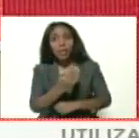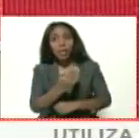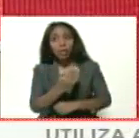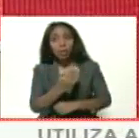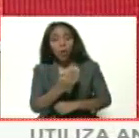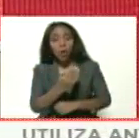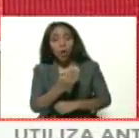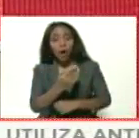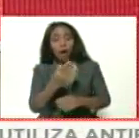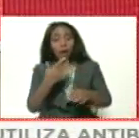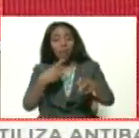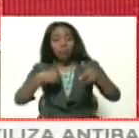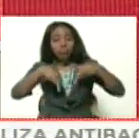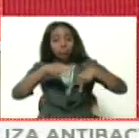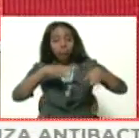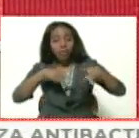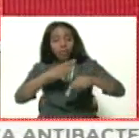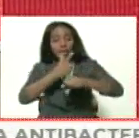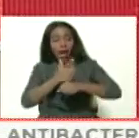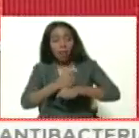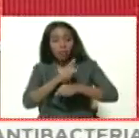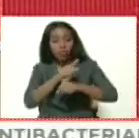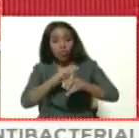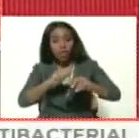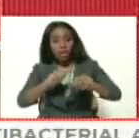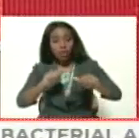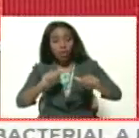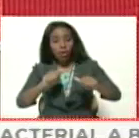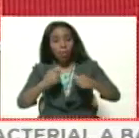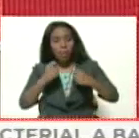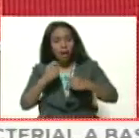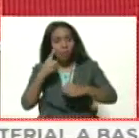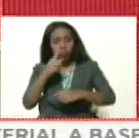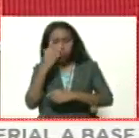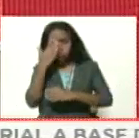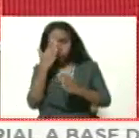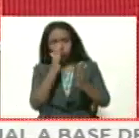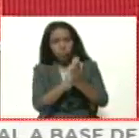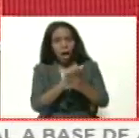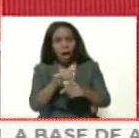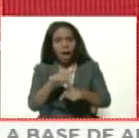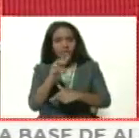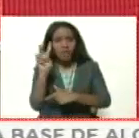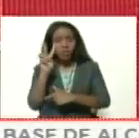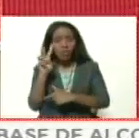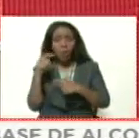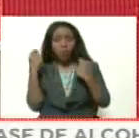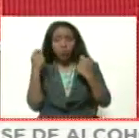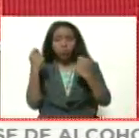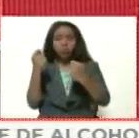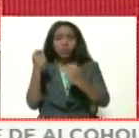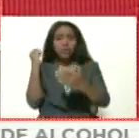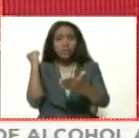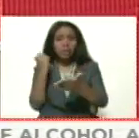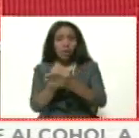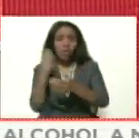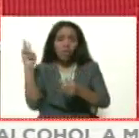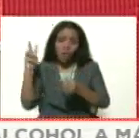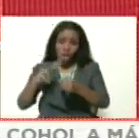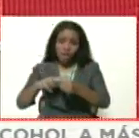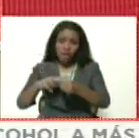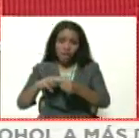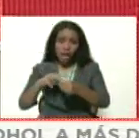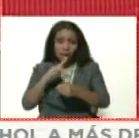el tránsito de armas de guerra por su territorio para dirigirse a Venezuela a promover asesinatos y violencia?